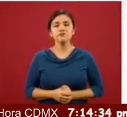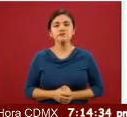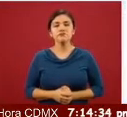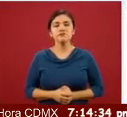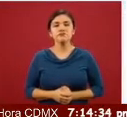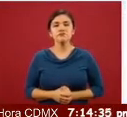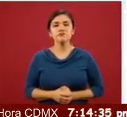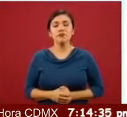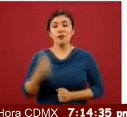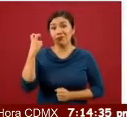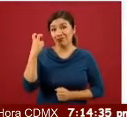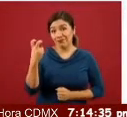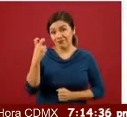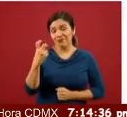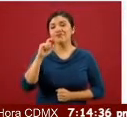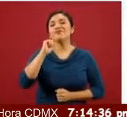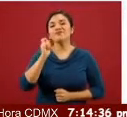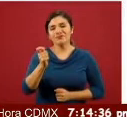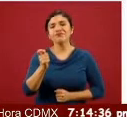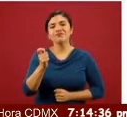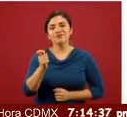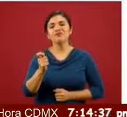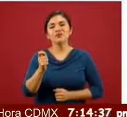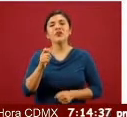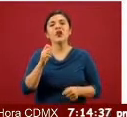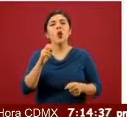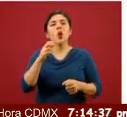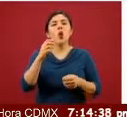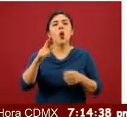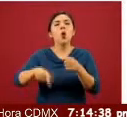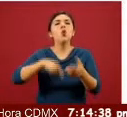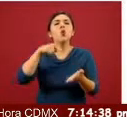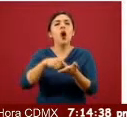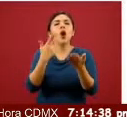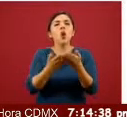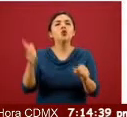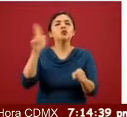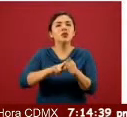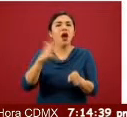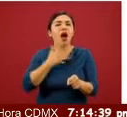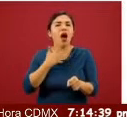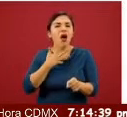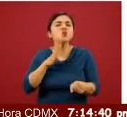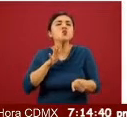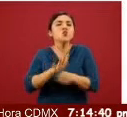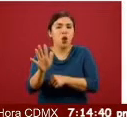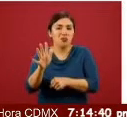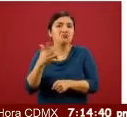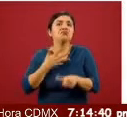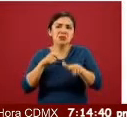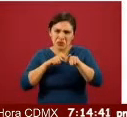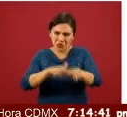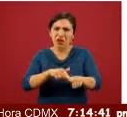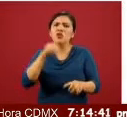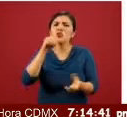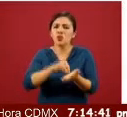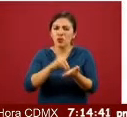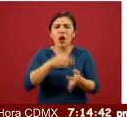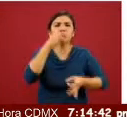precisamente ya la parte de la ocupación y disponibilidad hospitalaria. seguimos con una buena tasa de